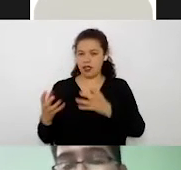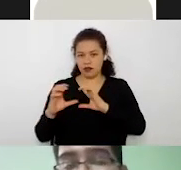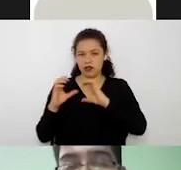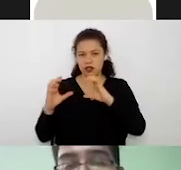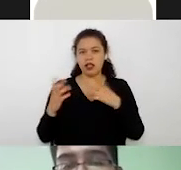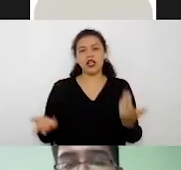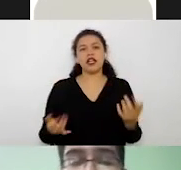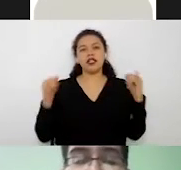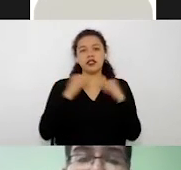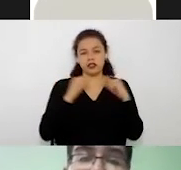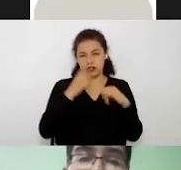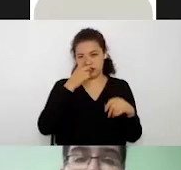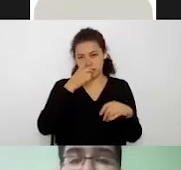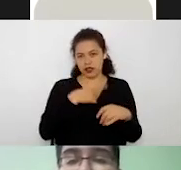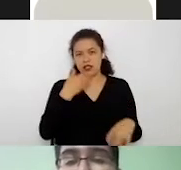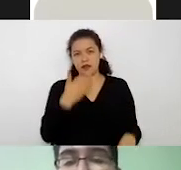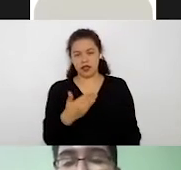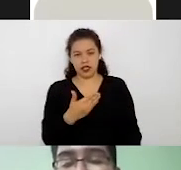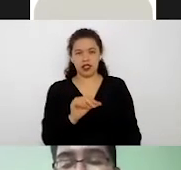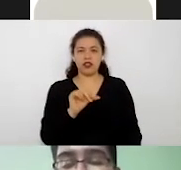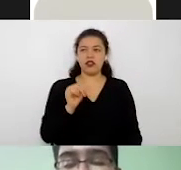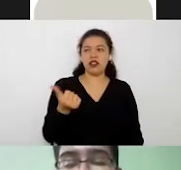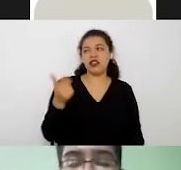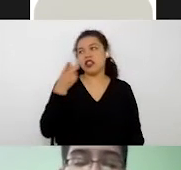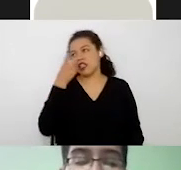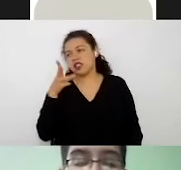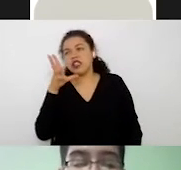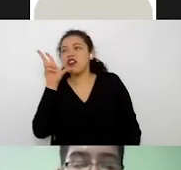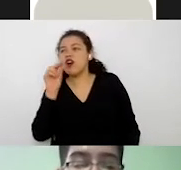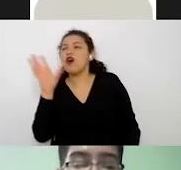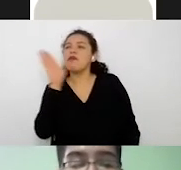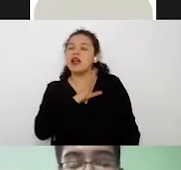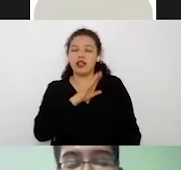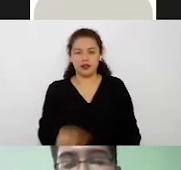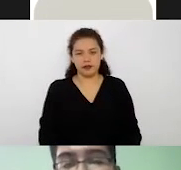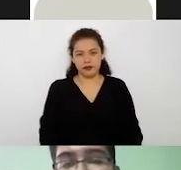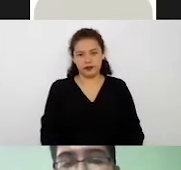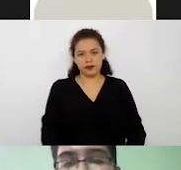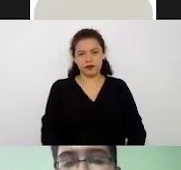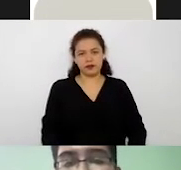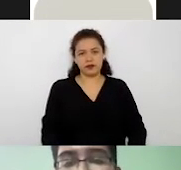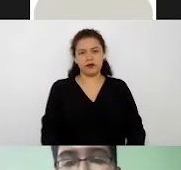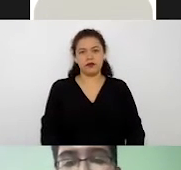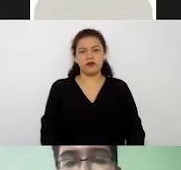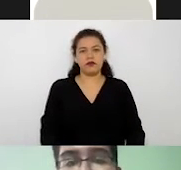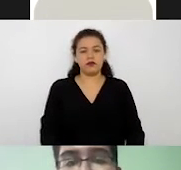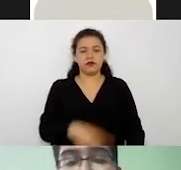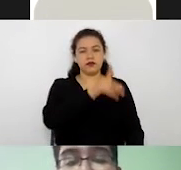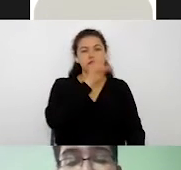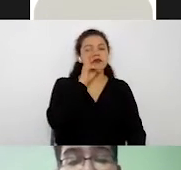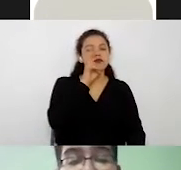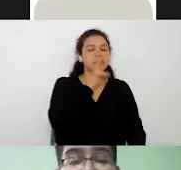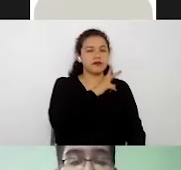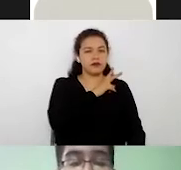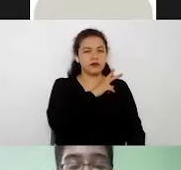instituciones que nos dicen que está bien y hay muchas otras instituciones que nos dicen que no. Por ejemplo, si ustedes han escuchado al personal de